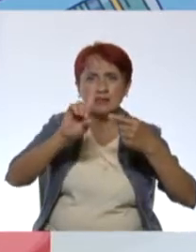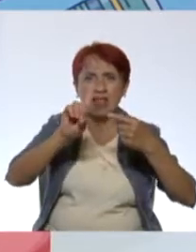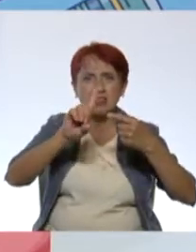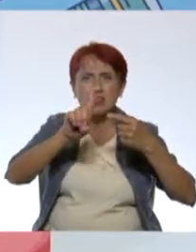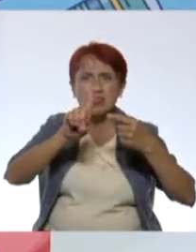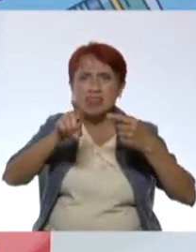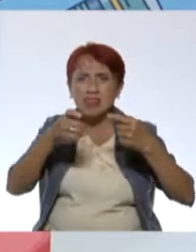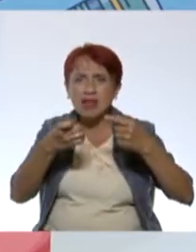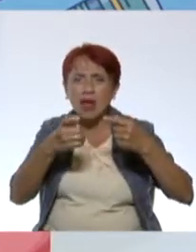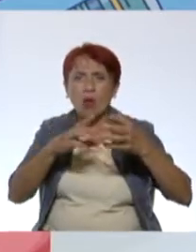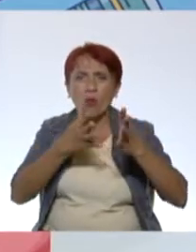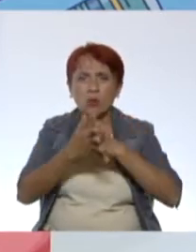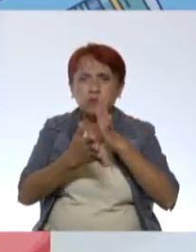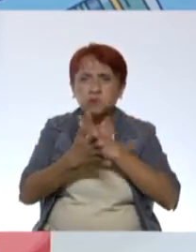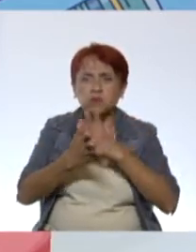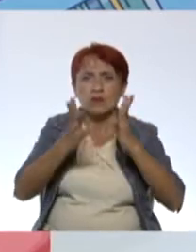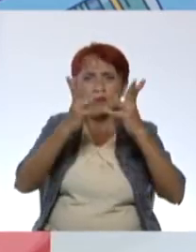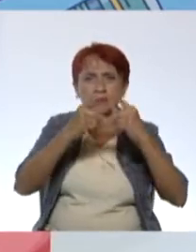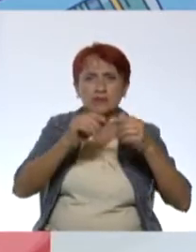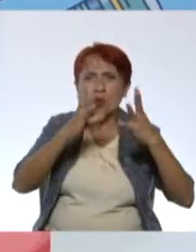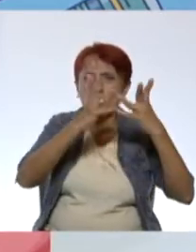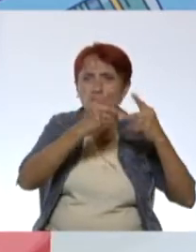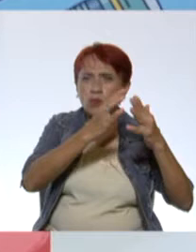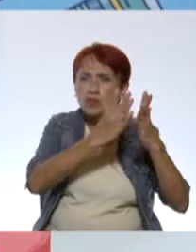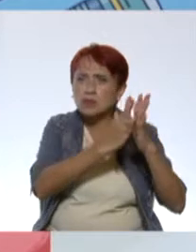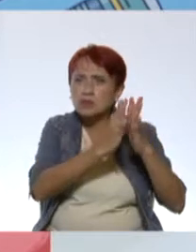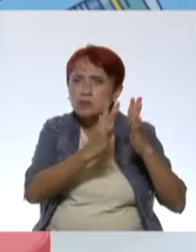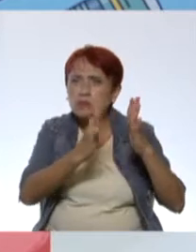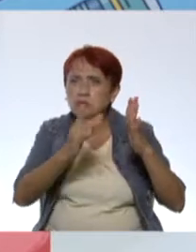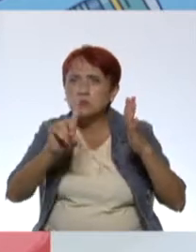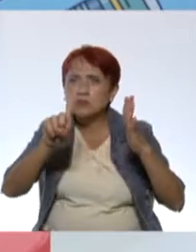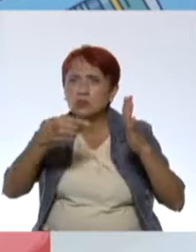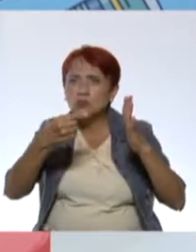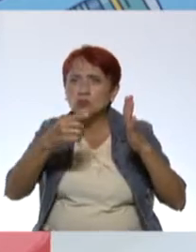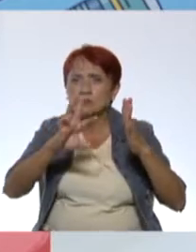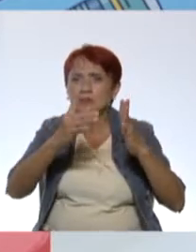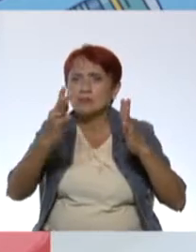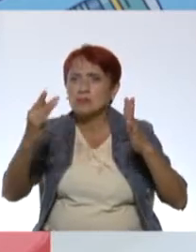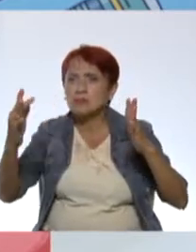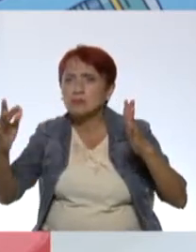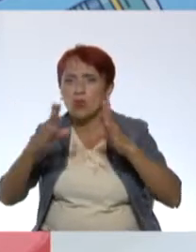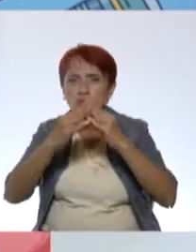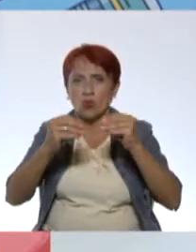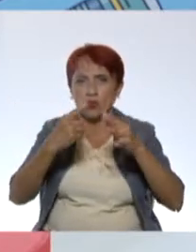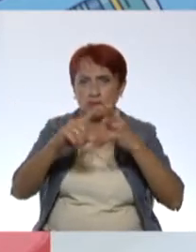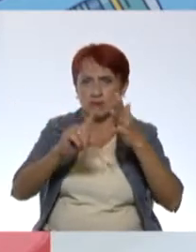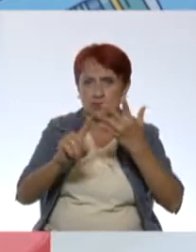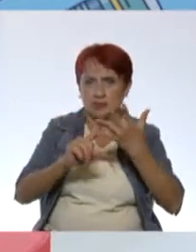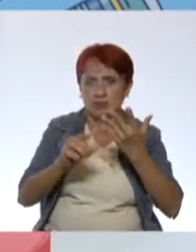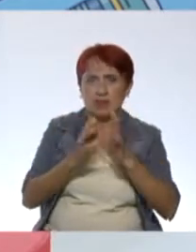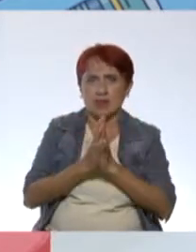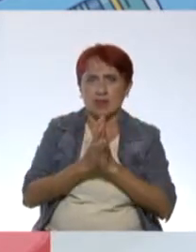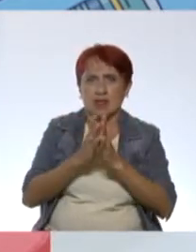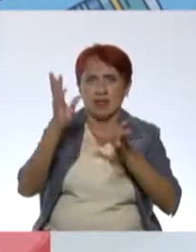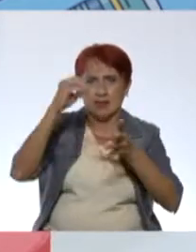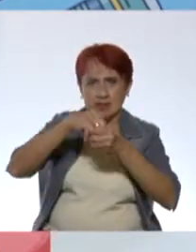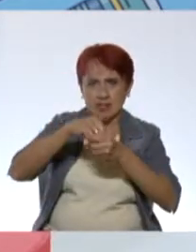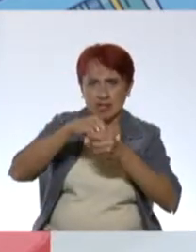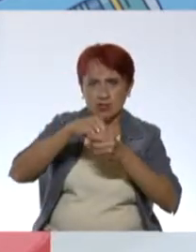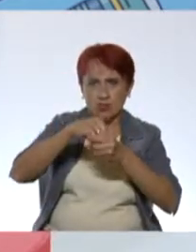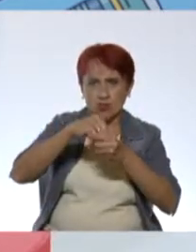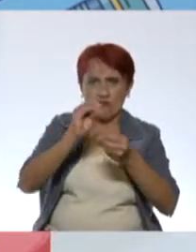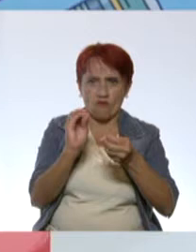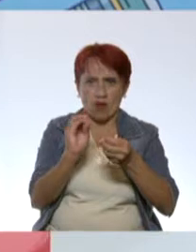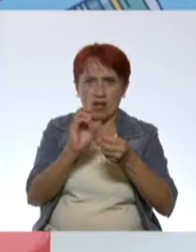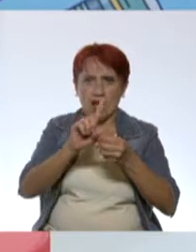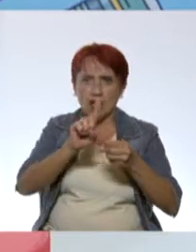a presentar y cómo se van a manifestar todas esas expresiones decimales dependiendo de la cantidad de decimales y los decimales que estén dentro